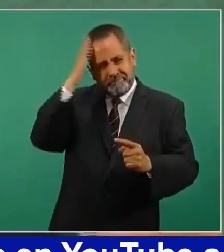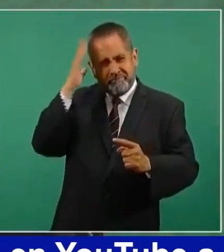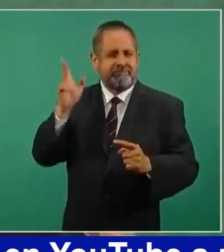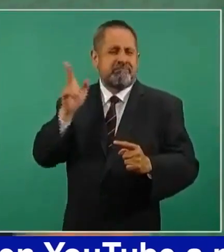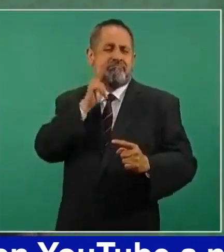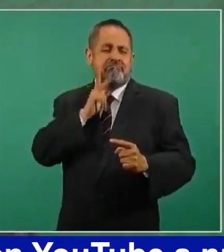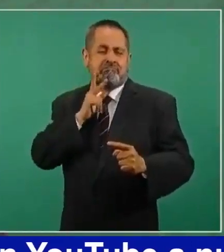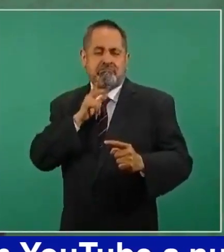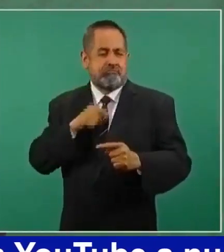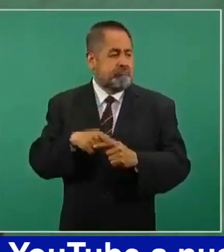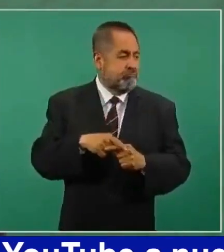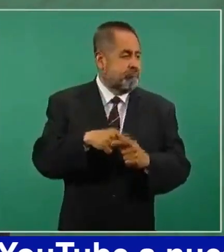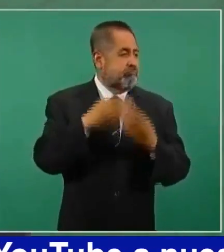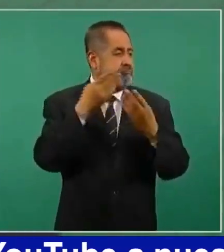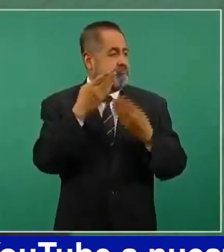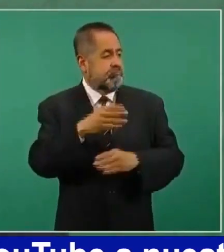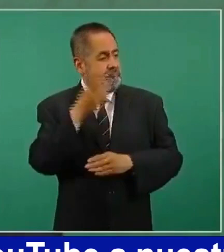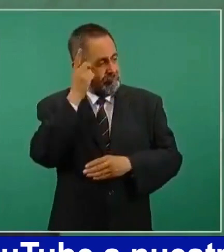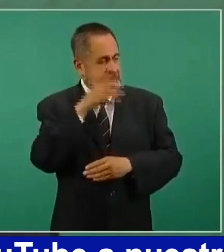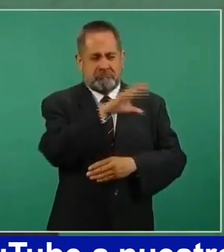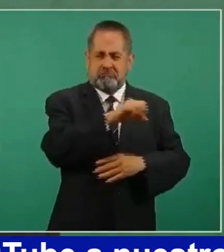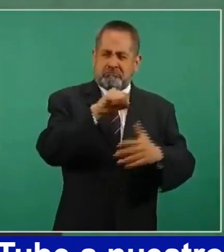la cárcel un banquero